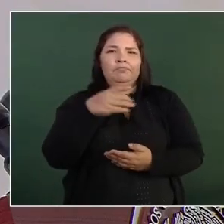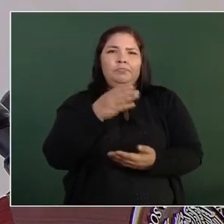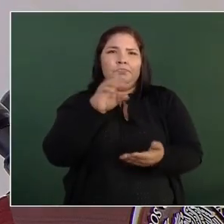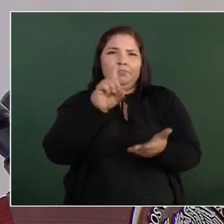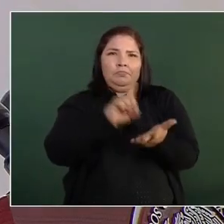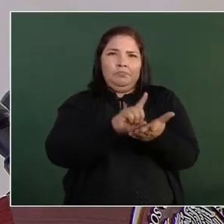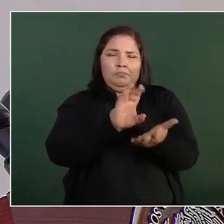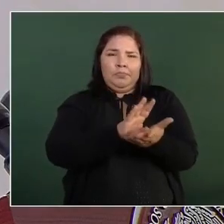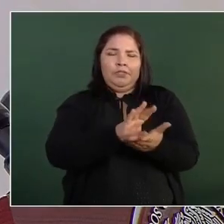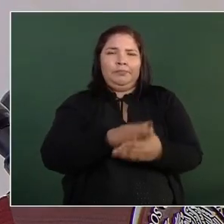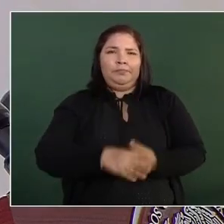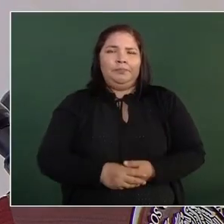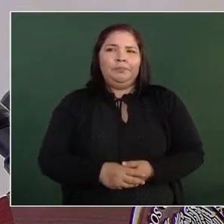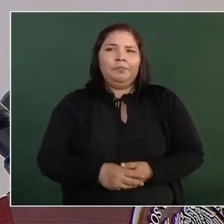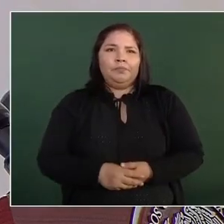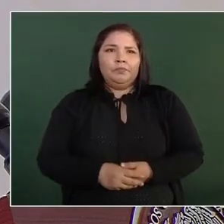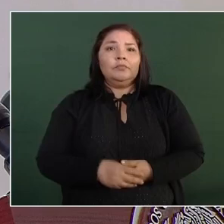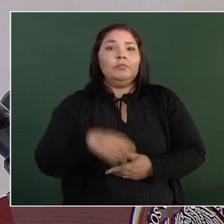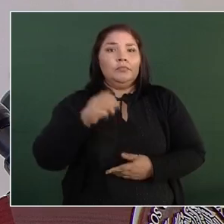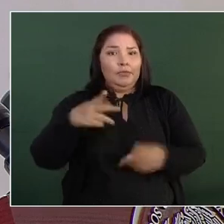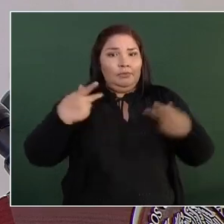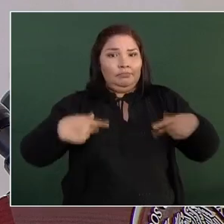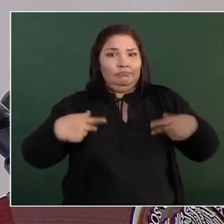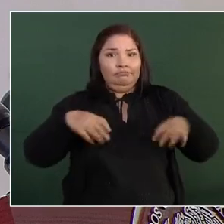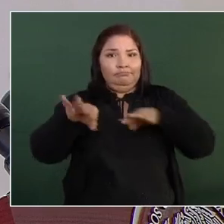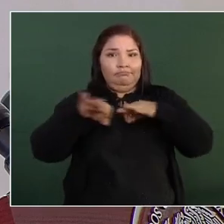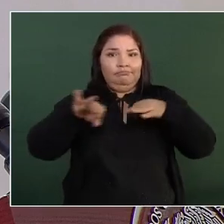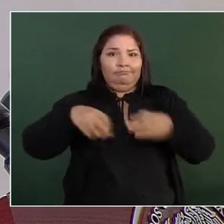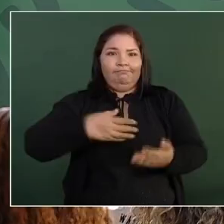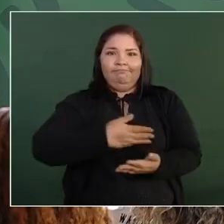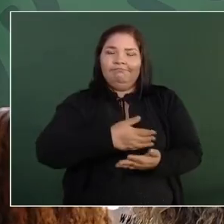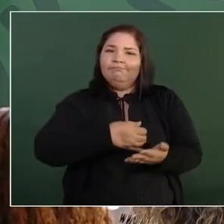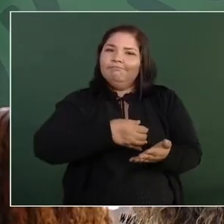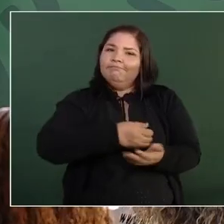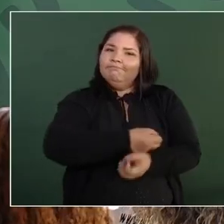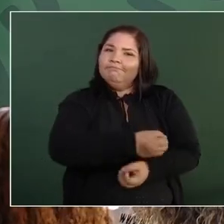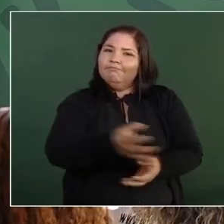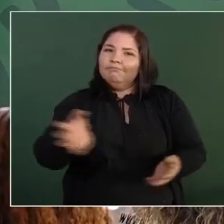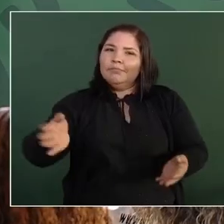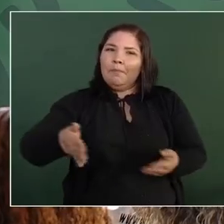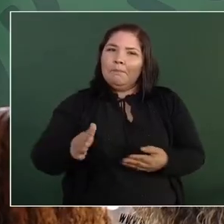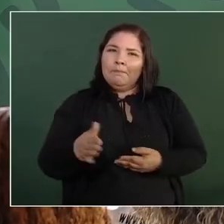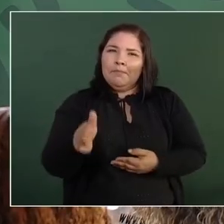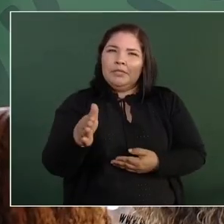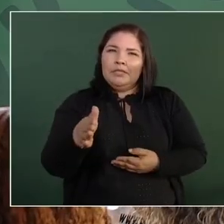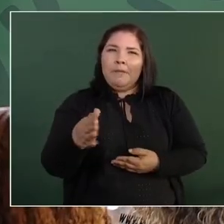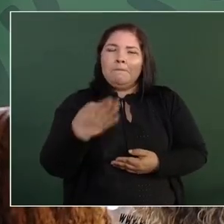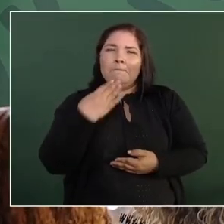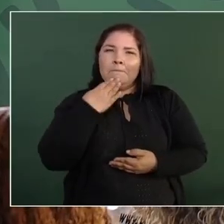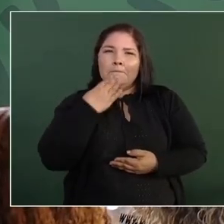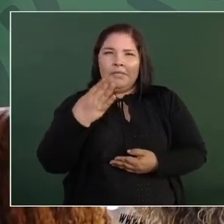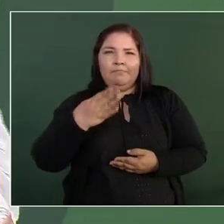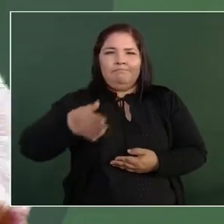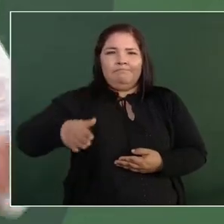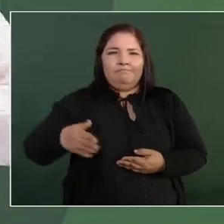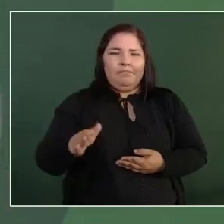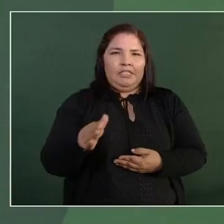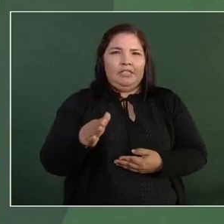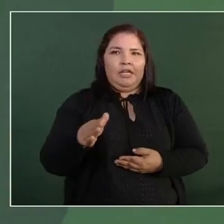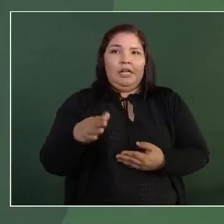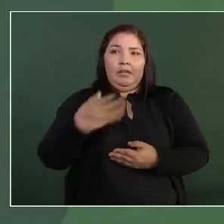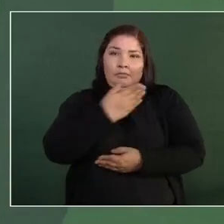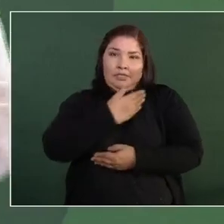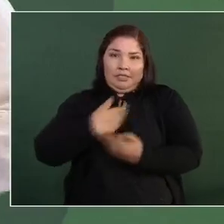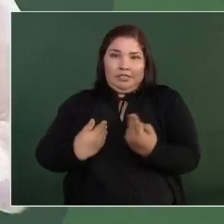a los pescadores a través del Bien Pesca. El Bien Pesca del presidente y el Bien Pesca nuestro, que